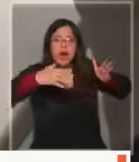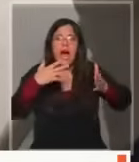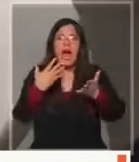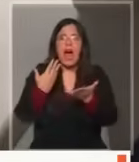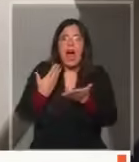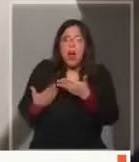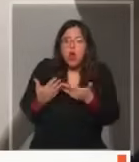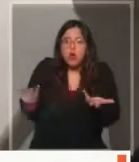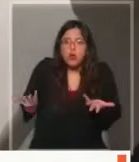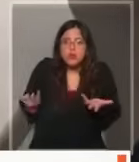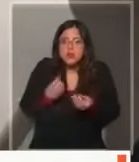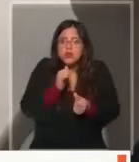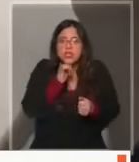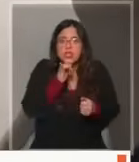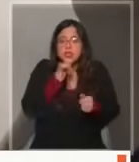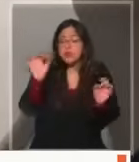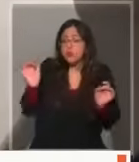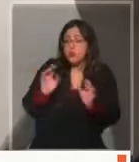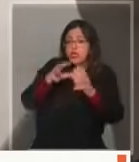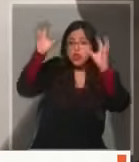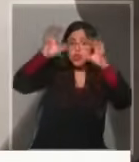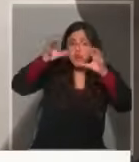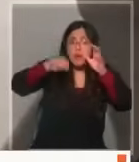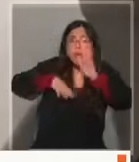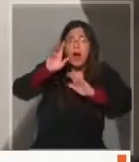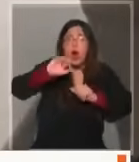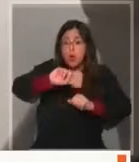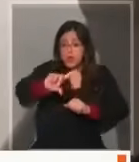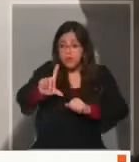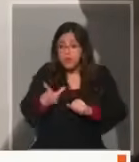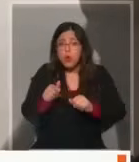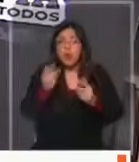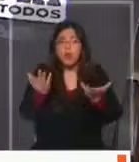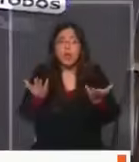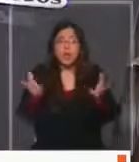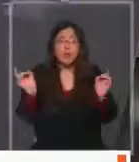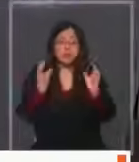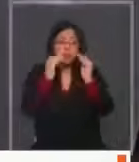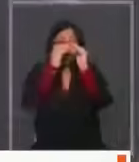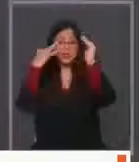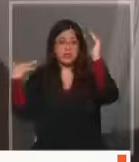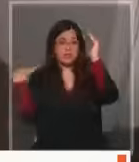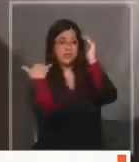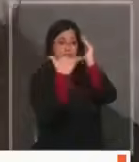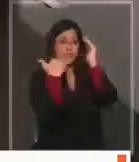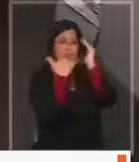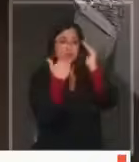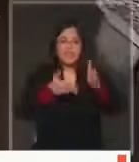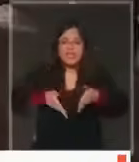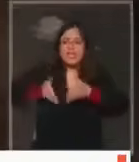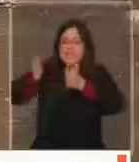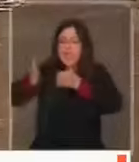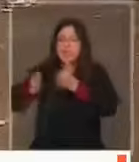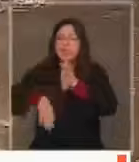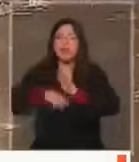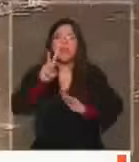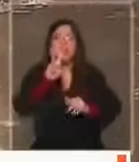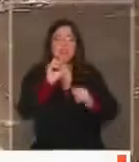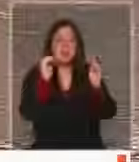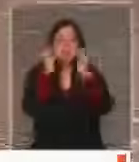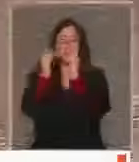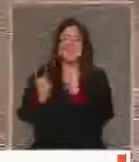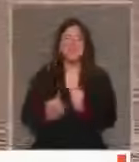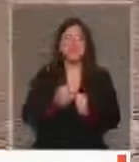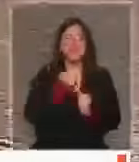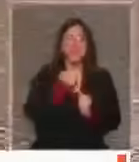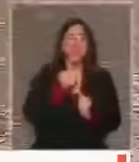si llueve un poco más o se demora un poco más en evacuar el agua, se me mete. El agua anegó calles, más de 20 hogares